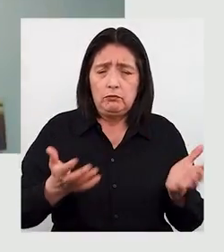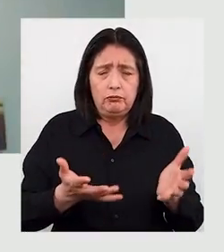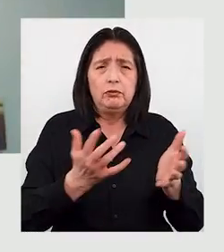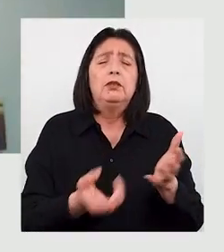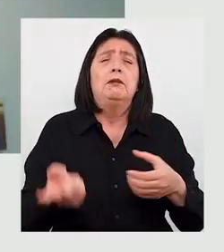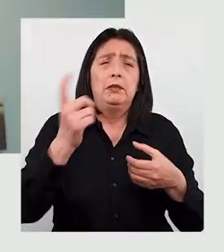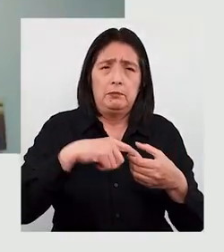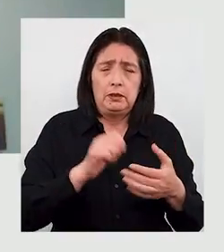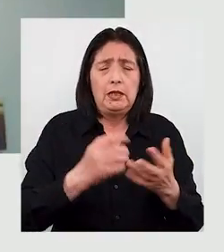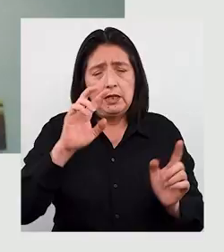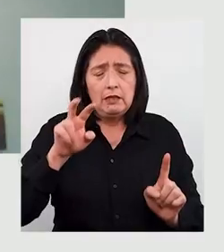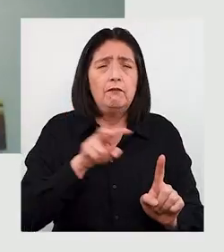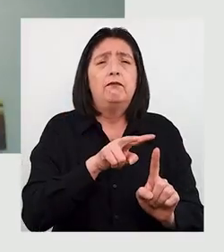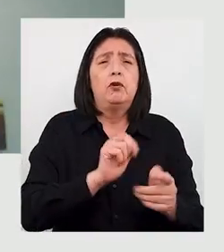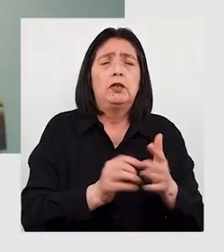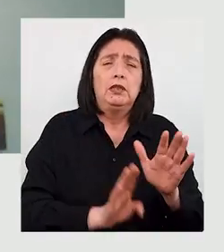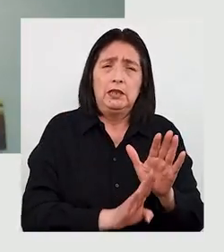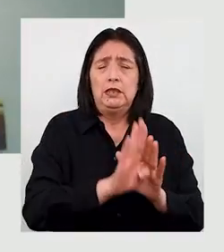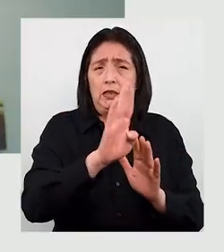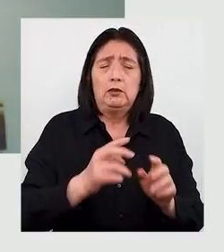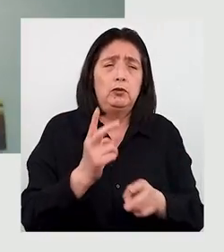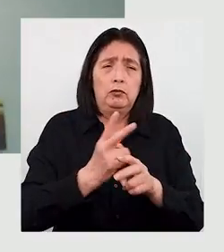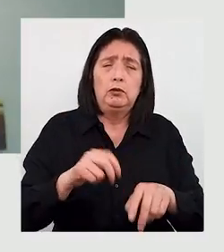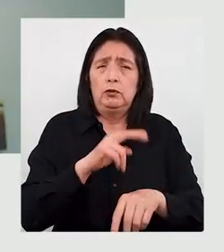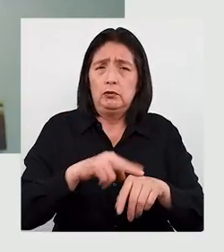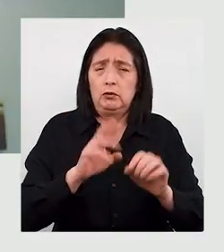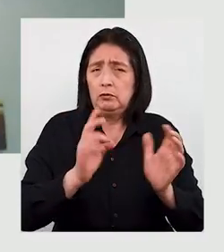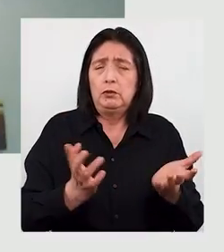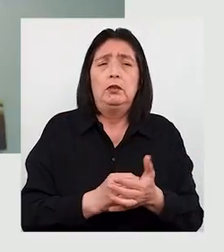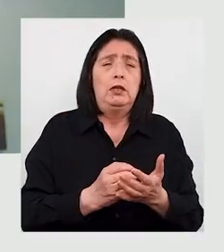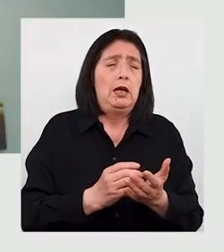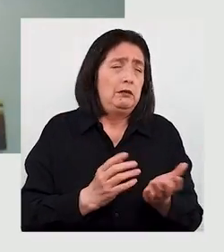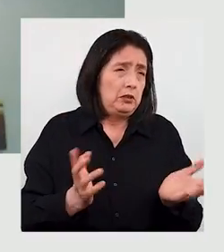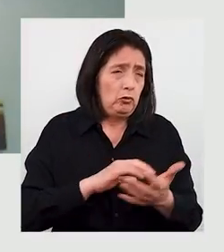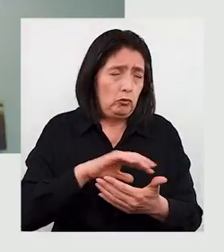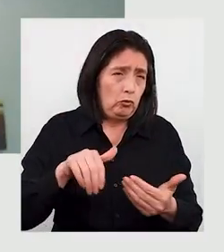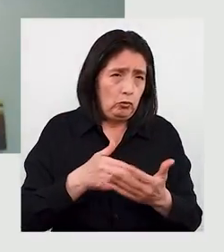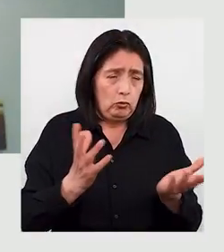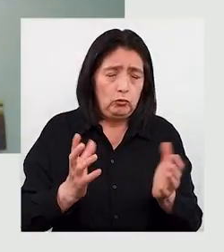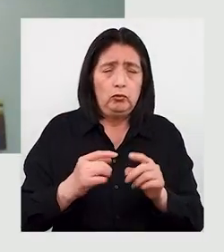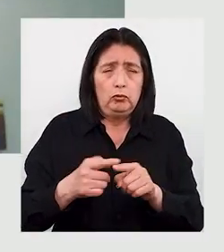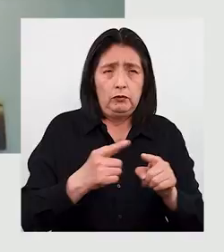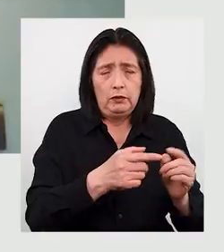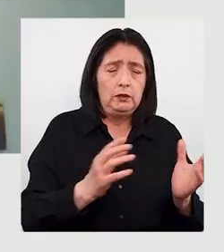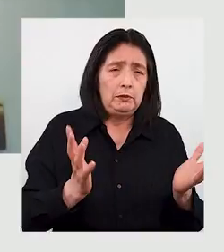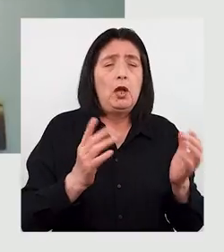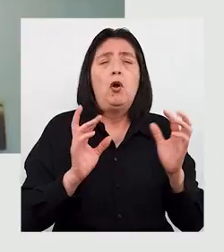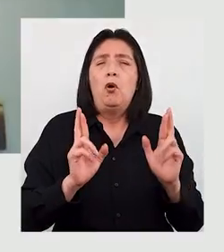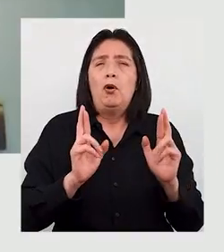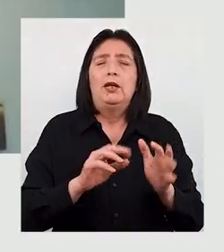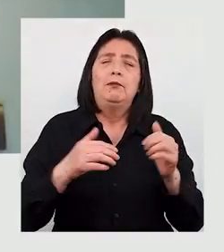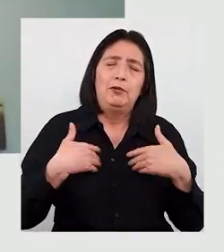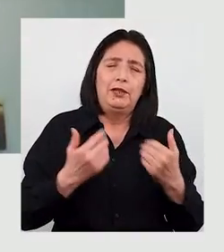deben incorporar el enfoque de desarrollo sostenible de manera transversal. Bueno, esperamos